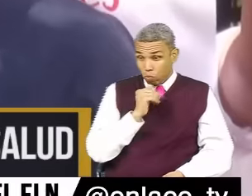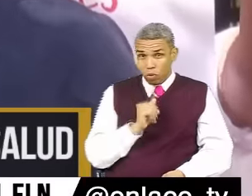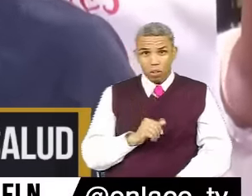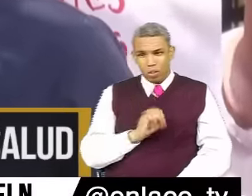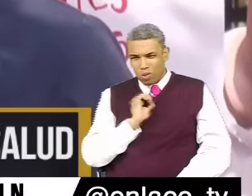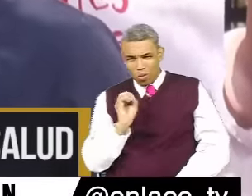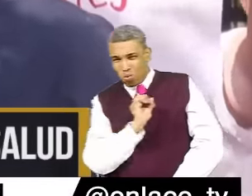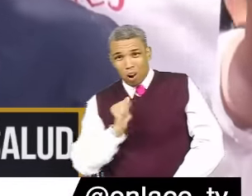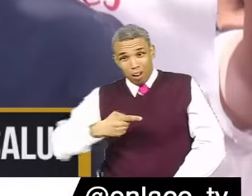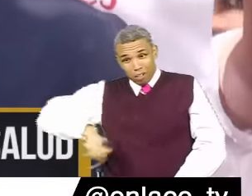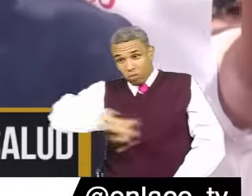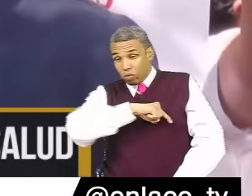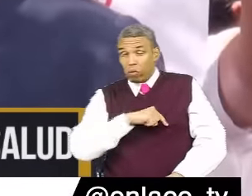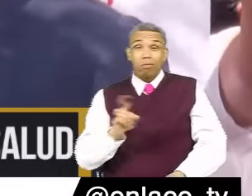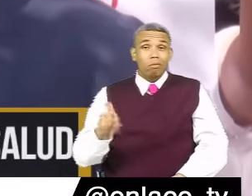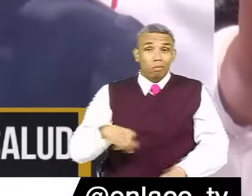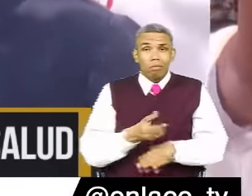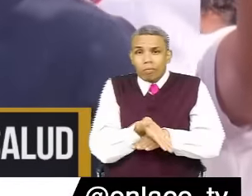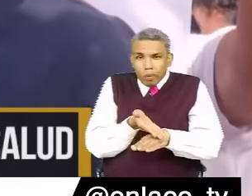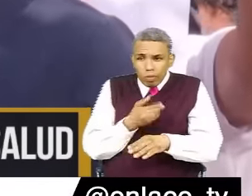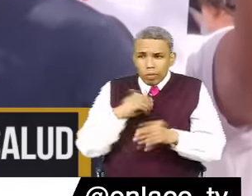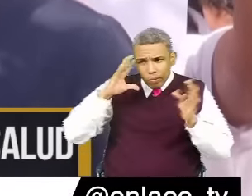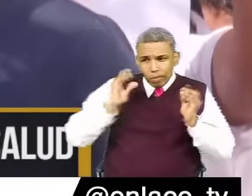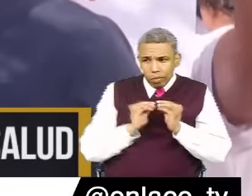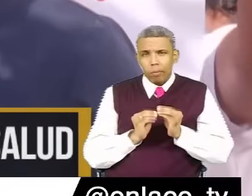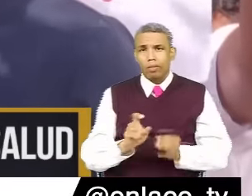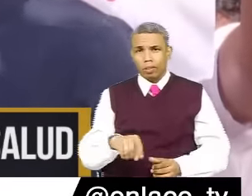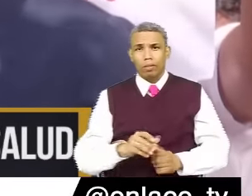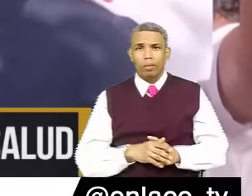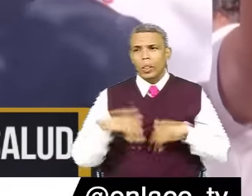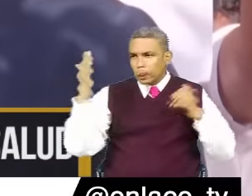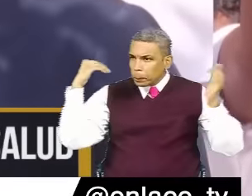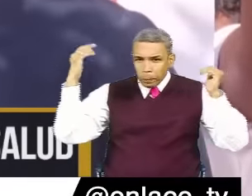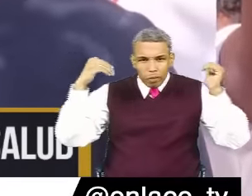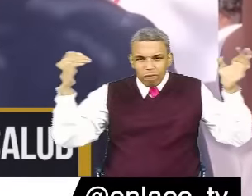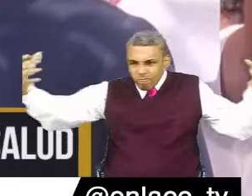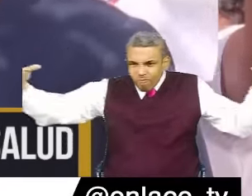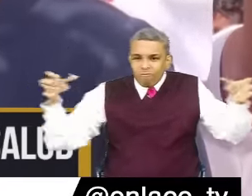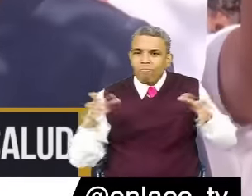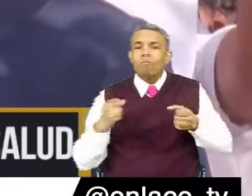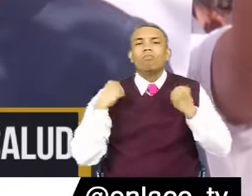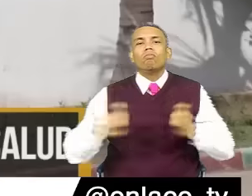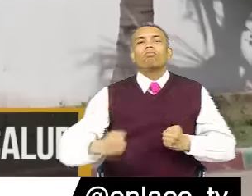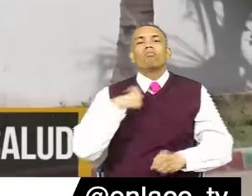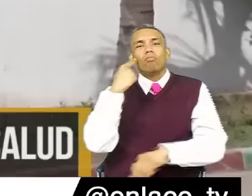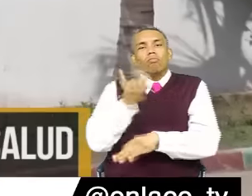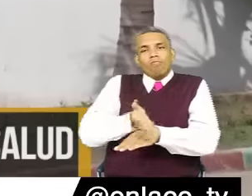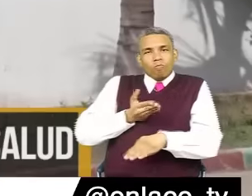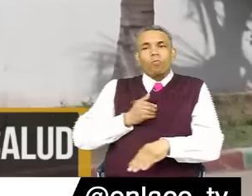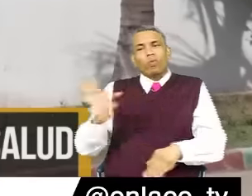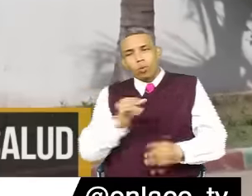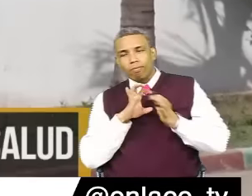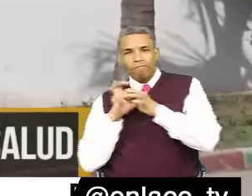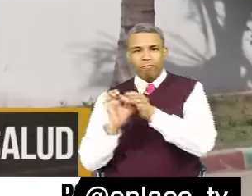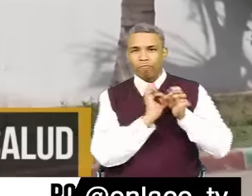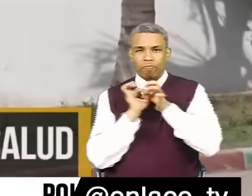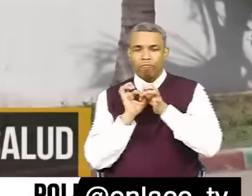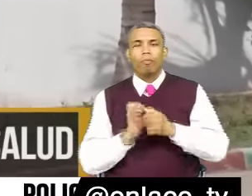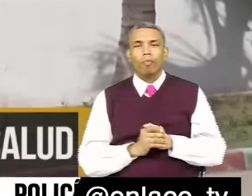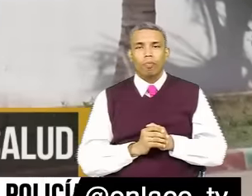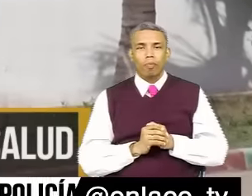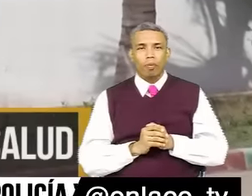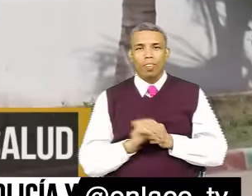pues afortunadamente en este caso se logró una agremiación completa de todo el sector salud para exigir nuestros derechos. La Unión Sindical Obrera USO acompañó